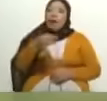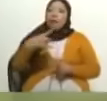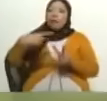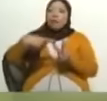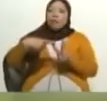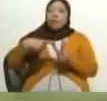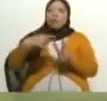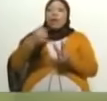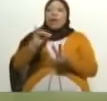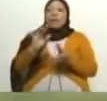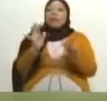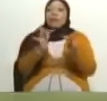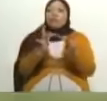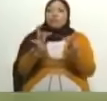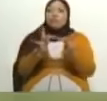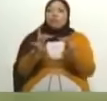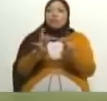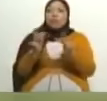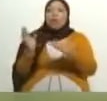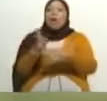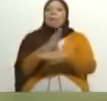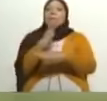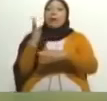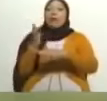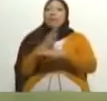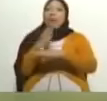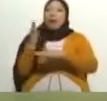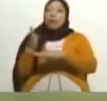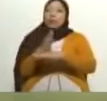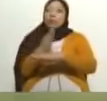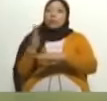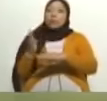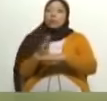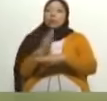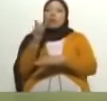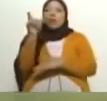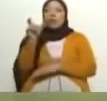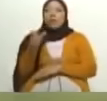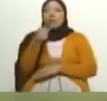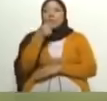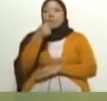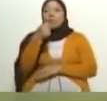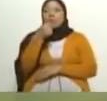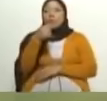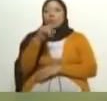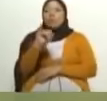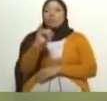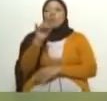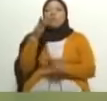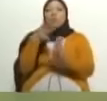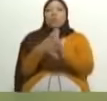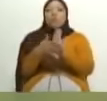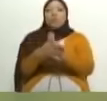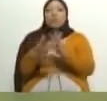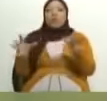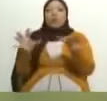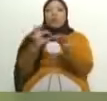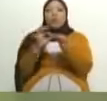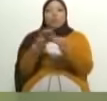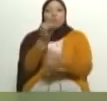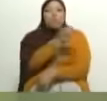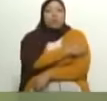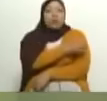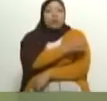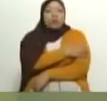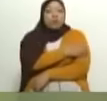a esta hora y señal desde bridon Barbados declara el jefe de la delegación de la plataforma unitaria Gerardo